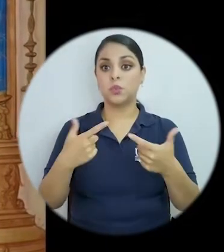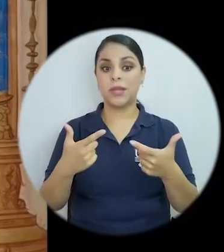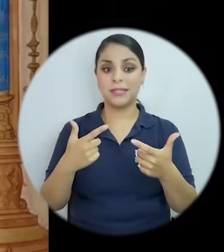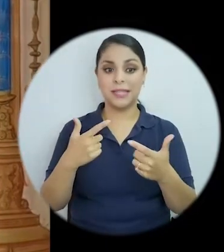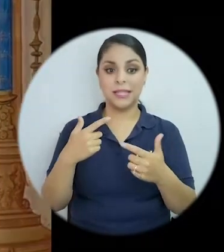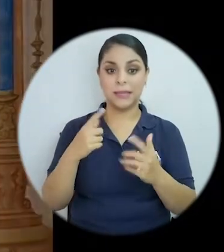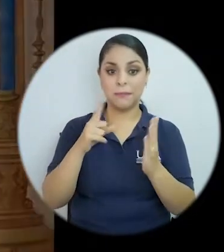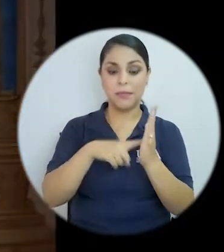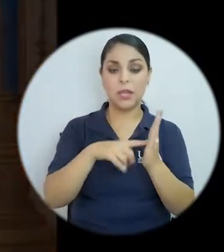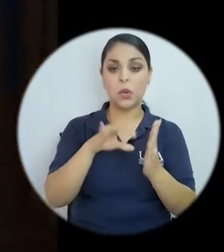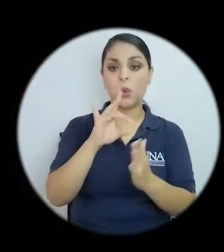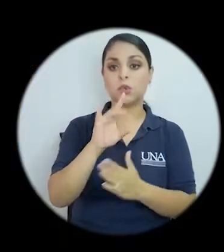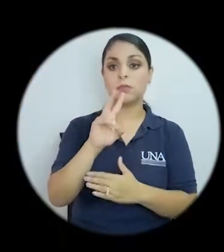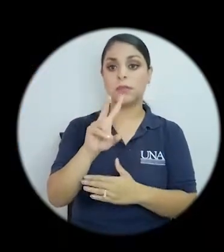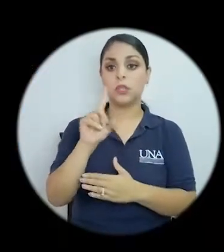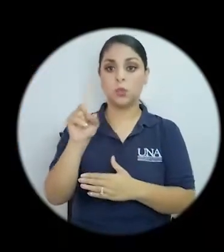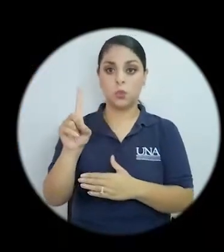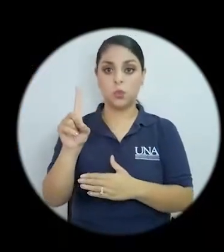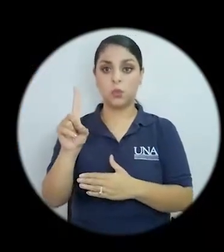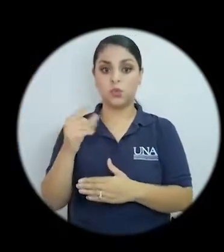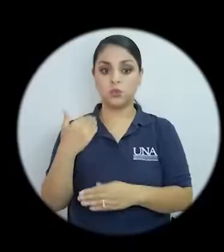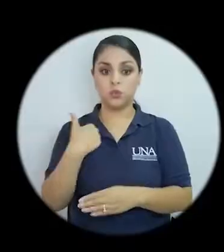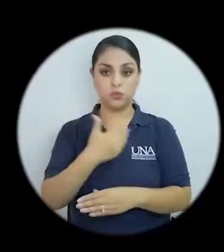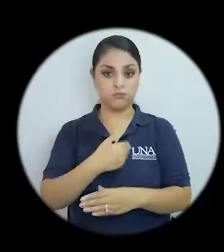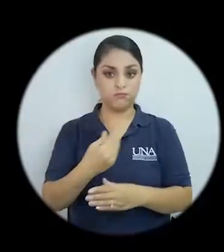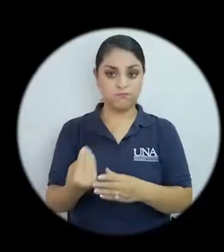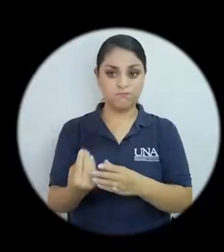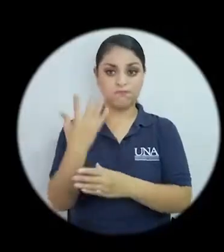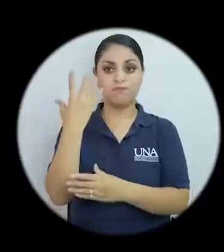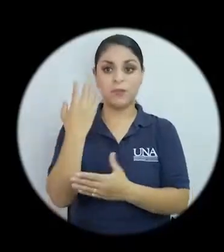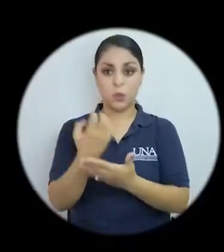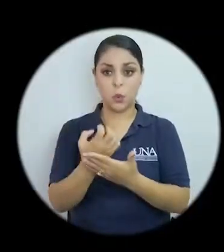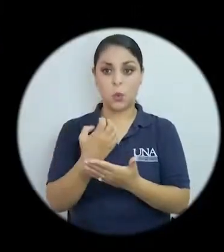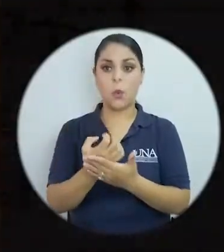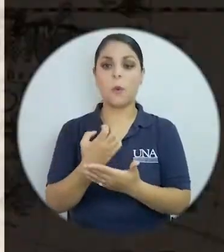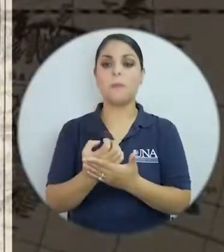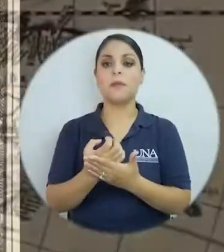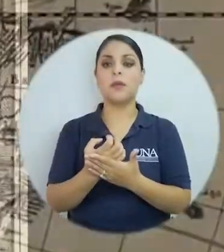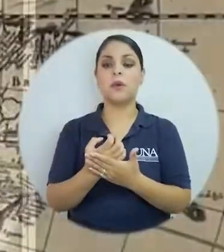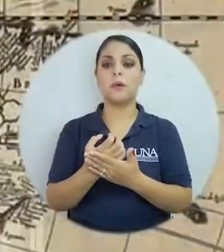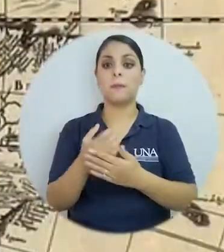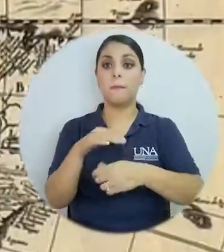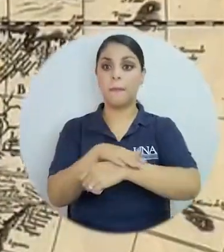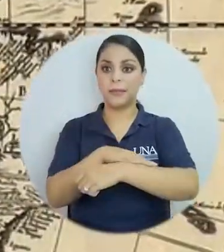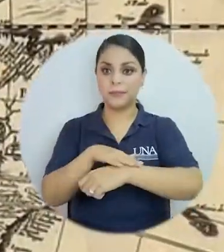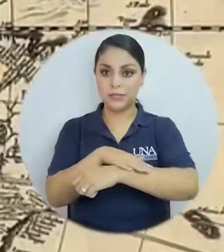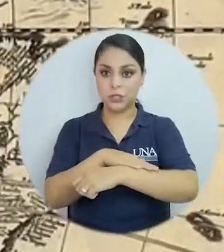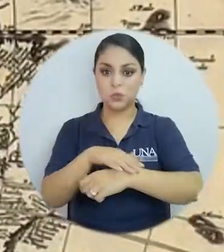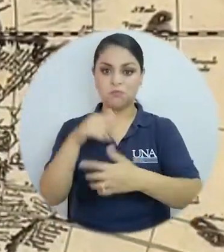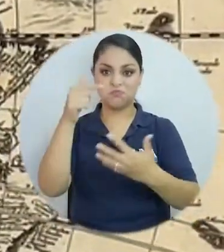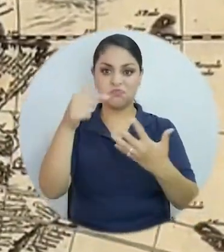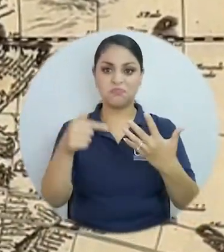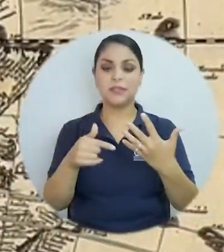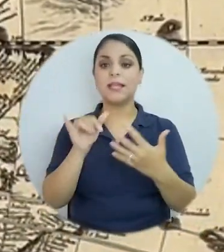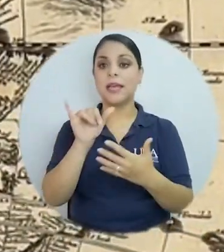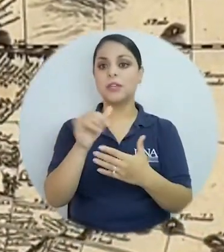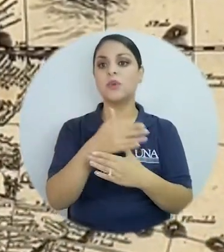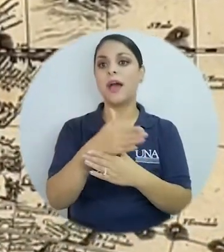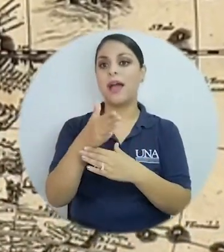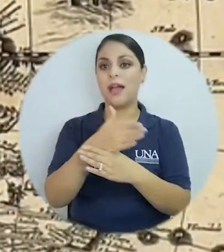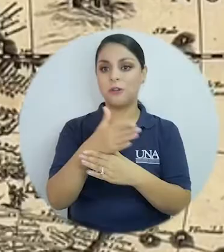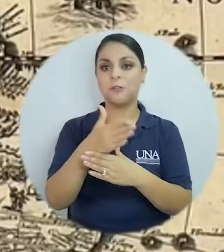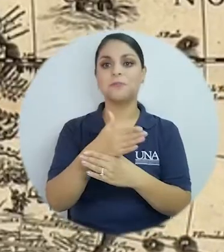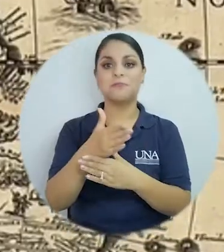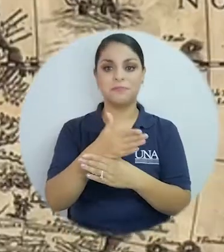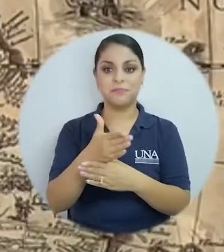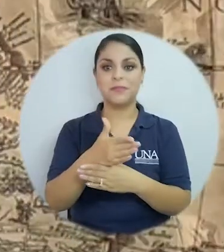en torno a 1821 surgiéramos a nivel económico, que fuéramos mestizos, etcétera, eso colaboró de